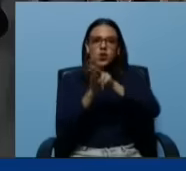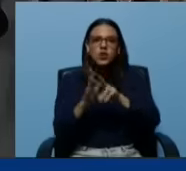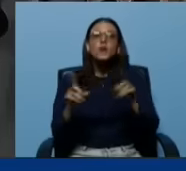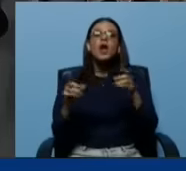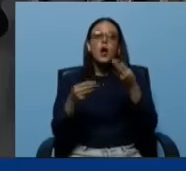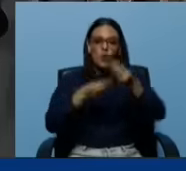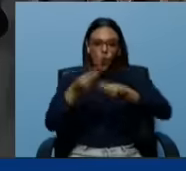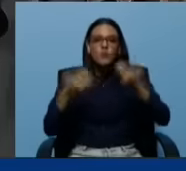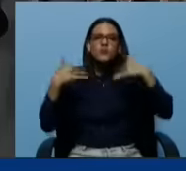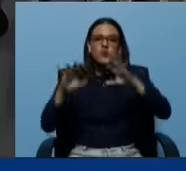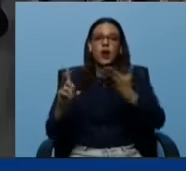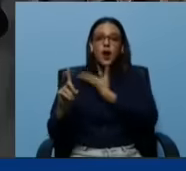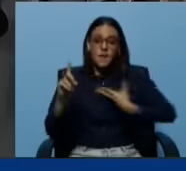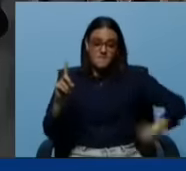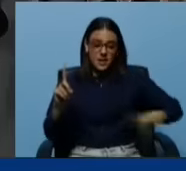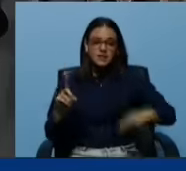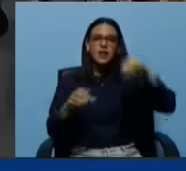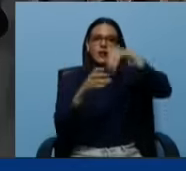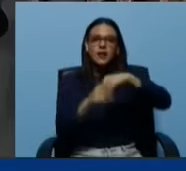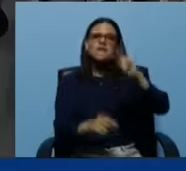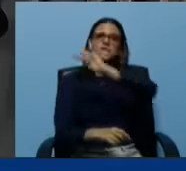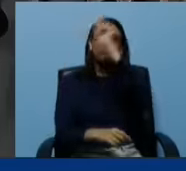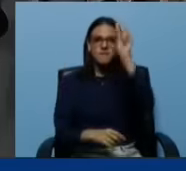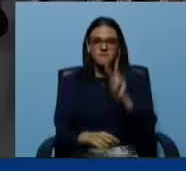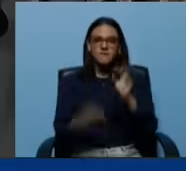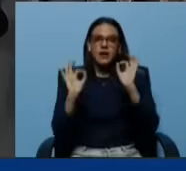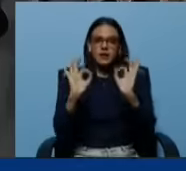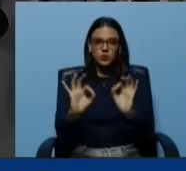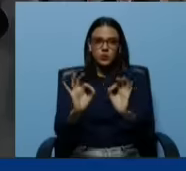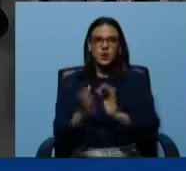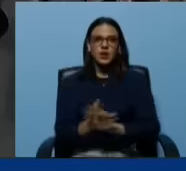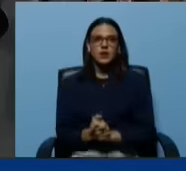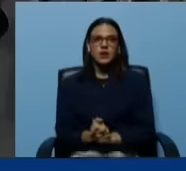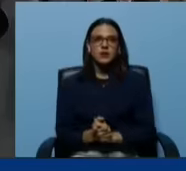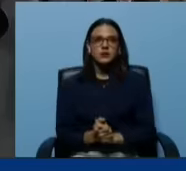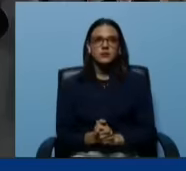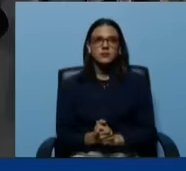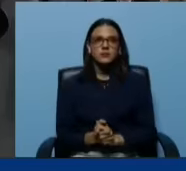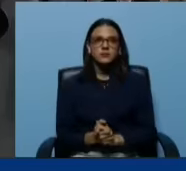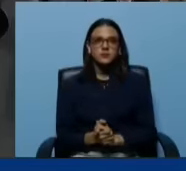presidente electo constitucional de la República Bolivariana de Venezuela.